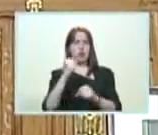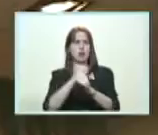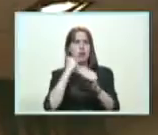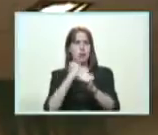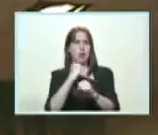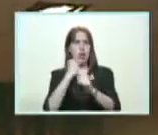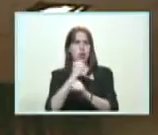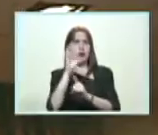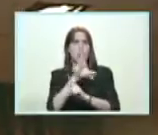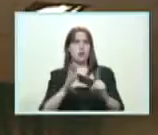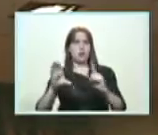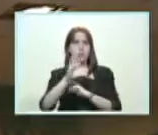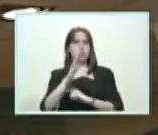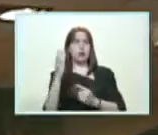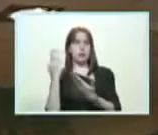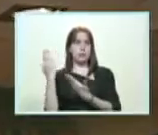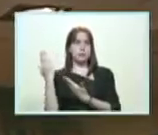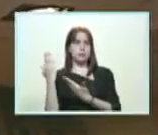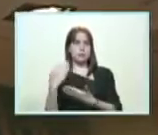de la cultura.